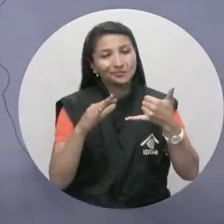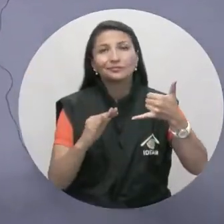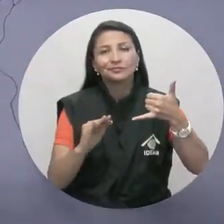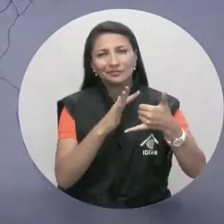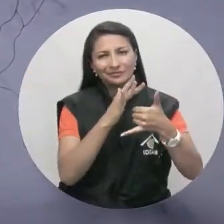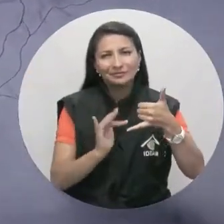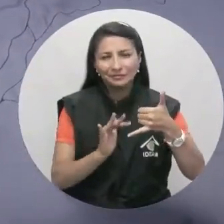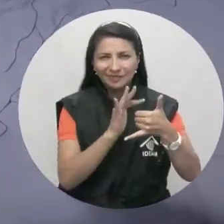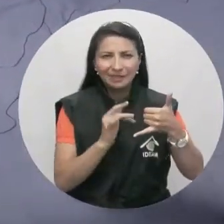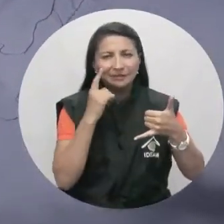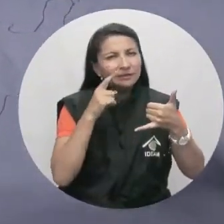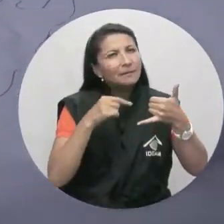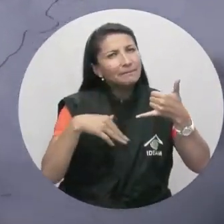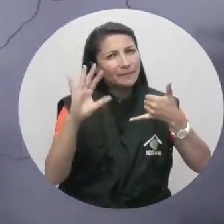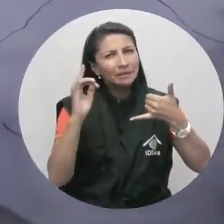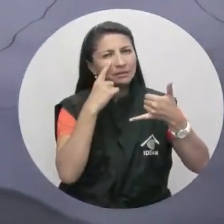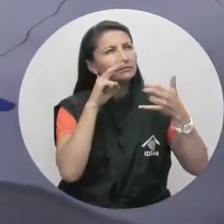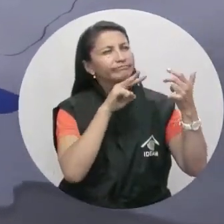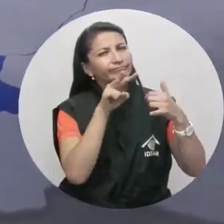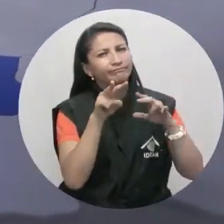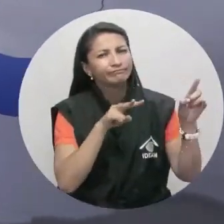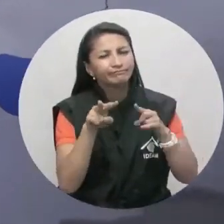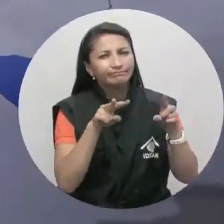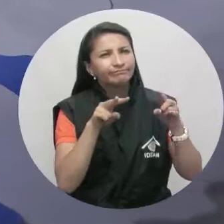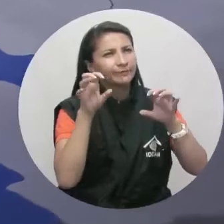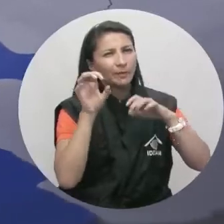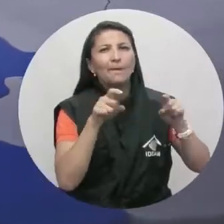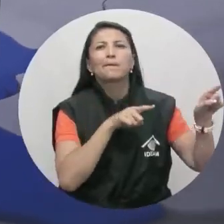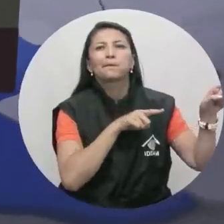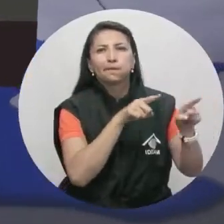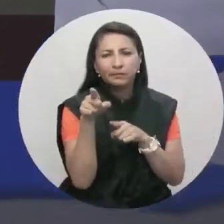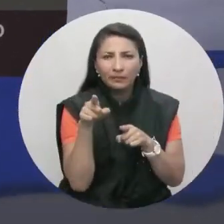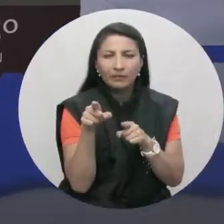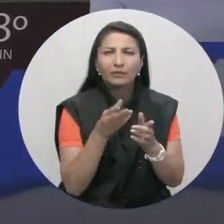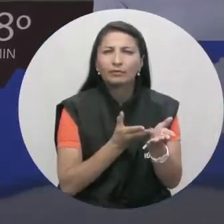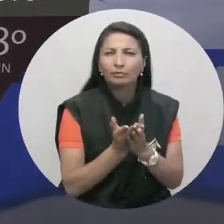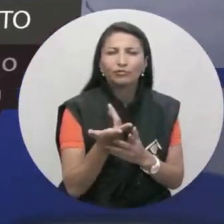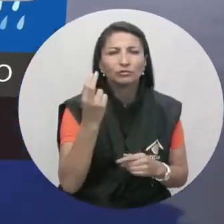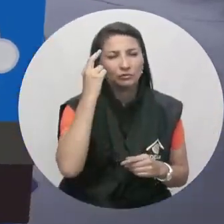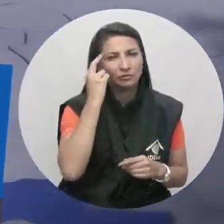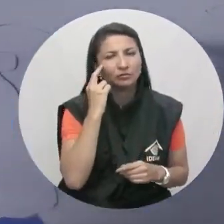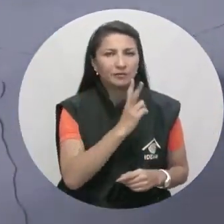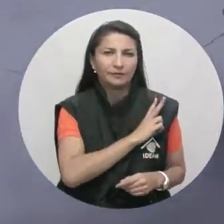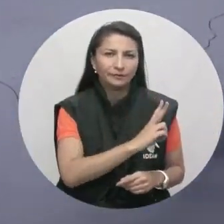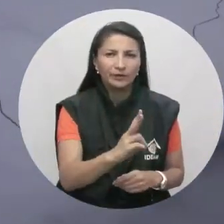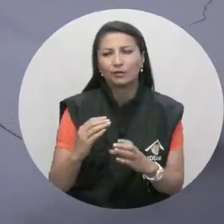Sobre la región del litoral del Pacífico se estima que las lluvias persistan en sectores de Chocó, Valle del Cauca y Cauca.